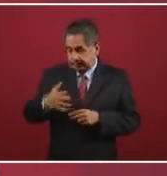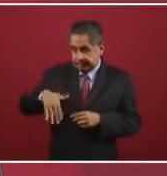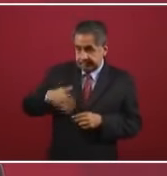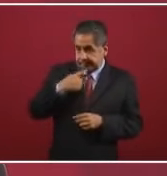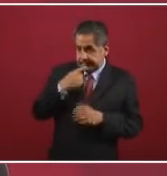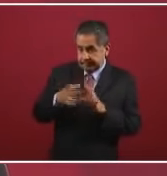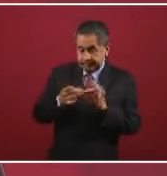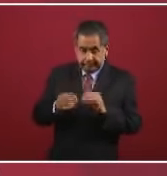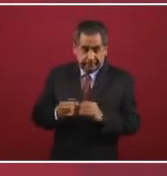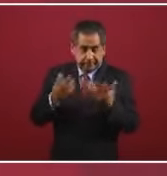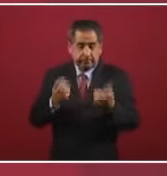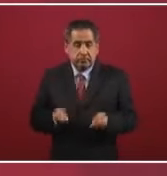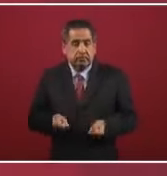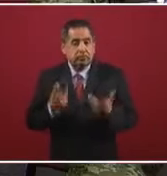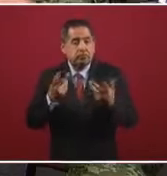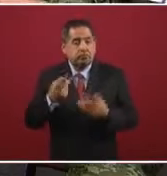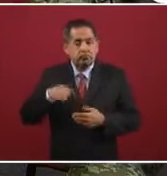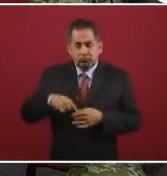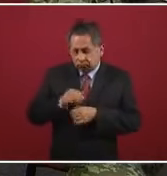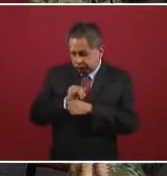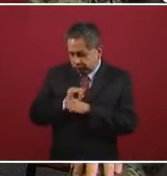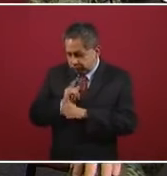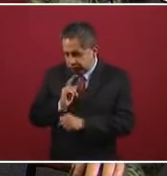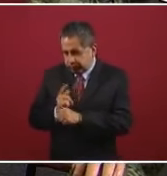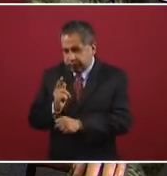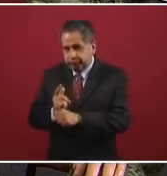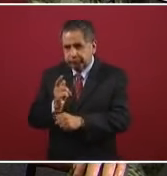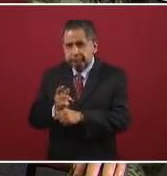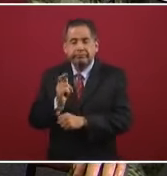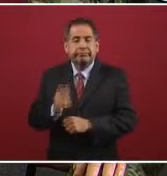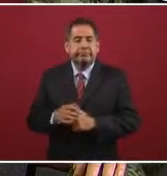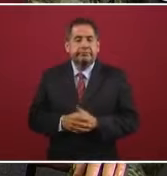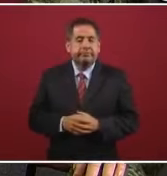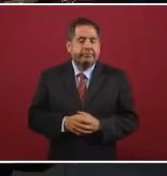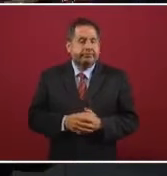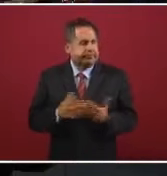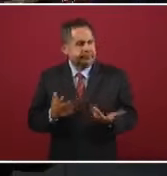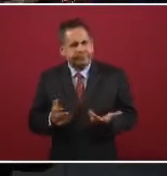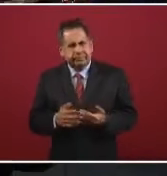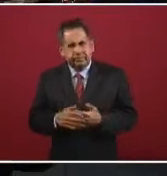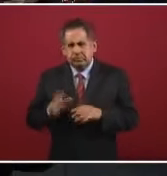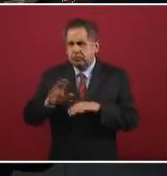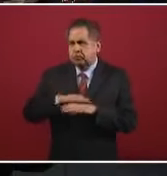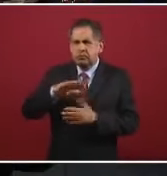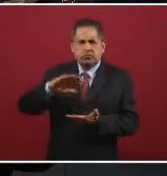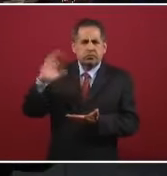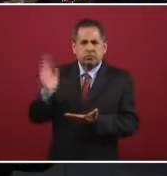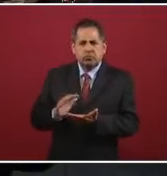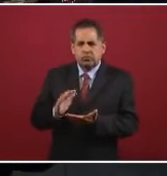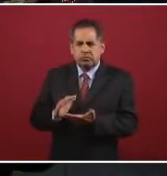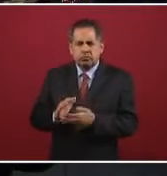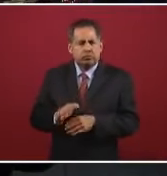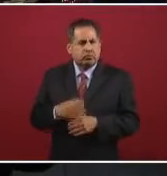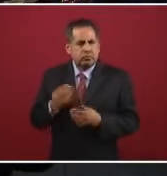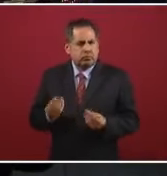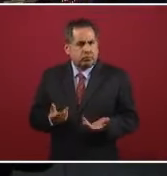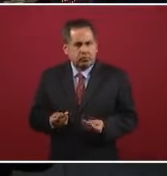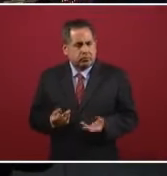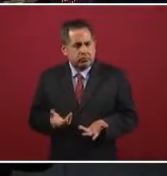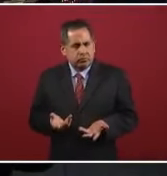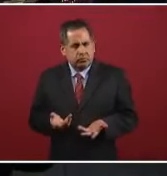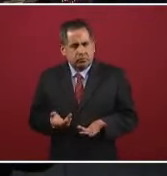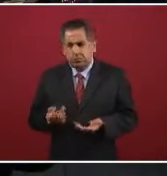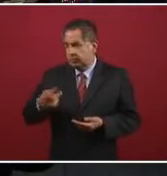ahorita, que mucho es inteligencia esto. Alguien dirá, bueno, ¿y esa reducción por qué es tan grande si el número